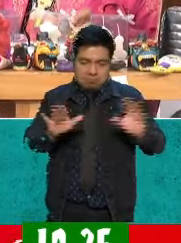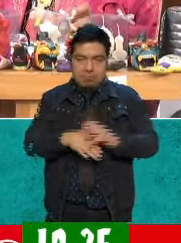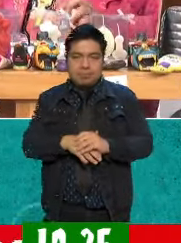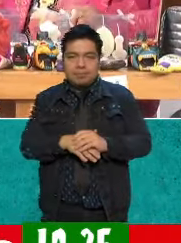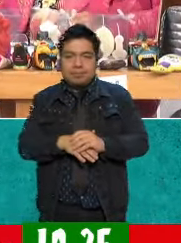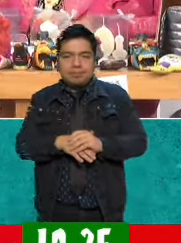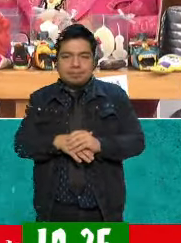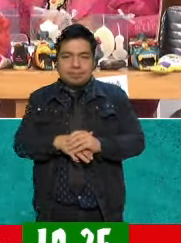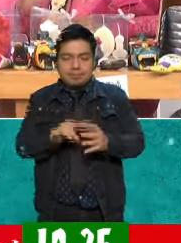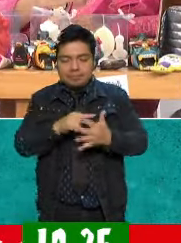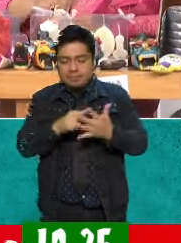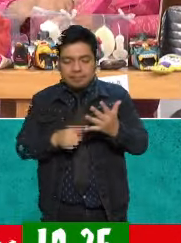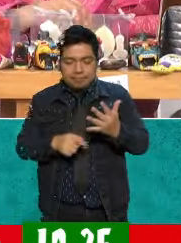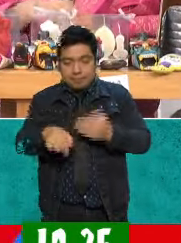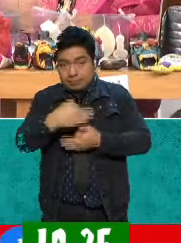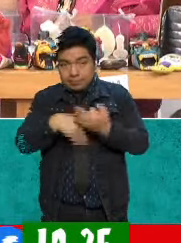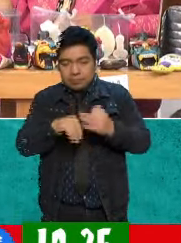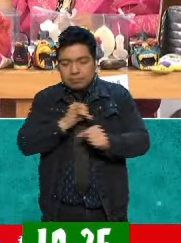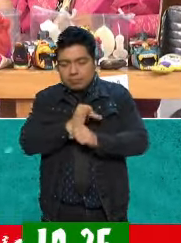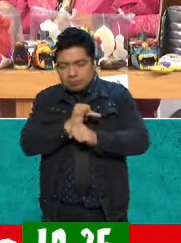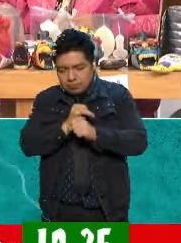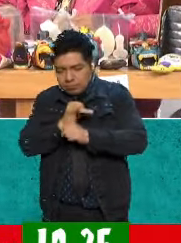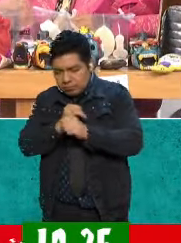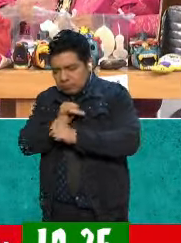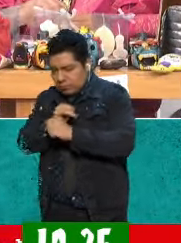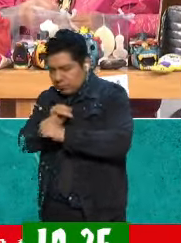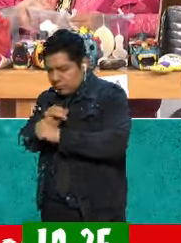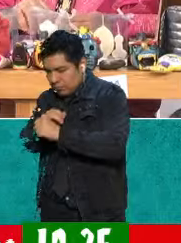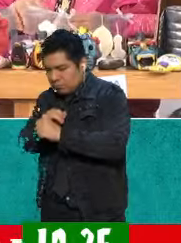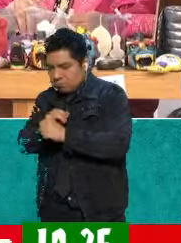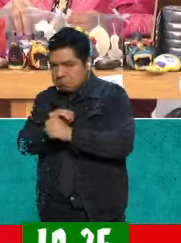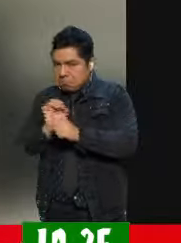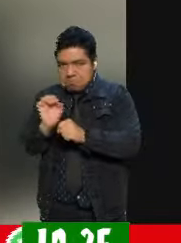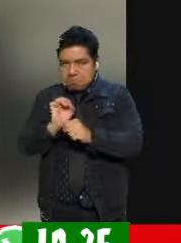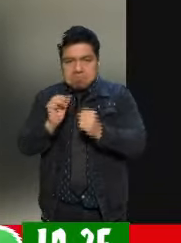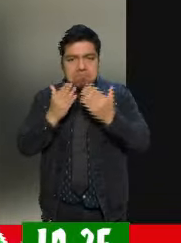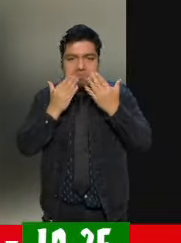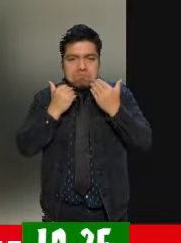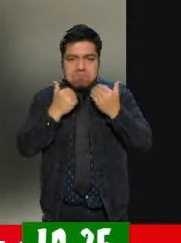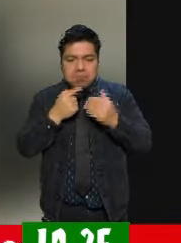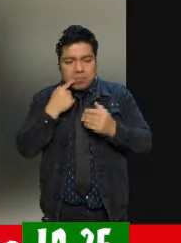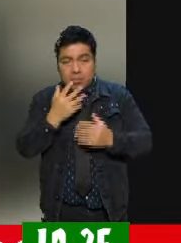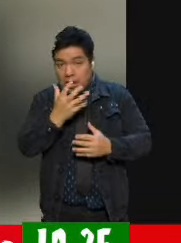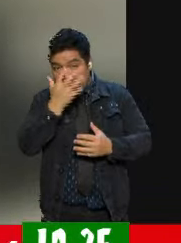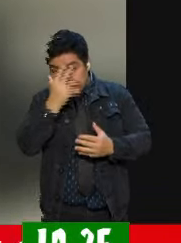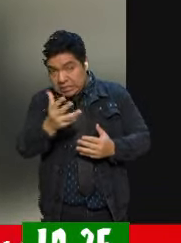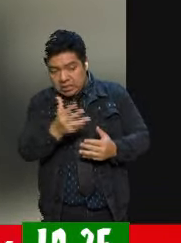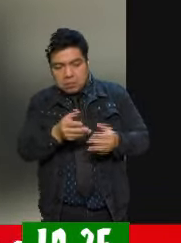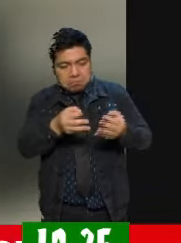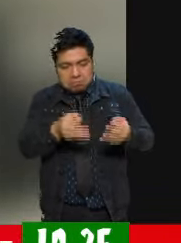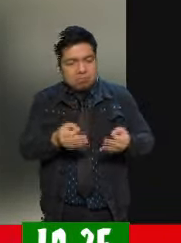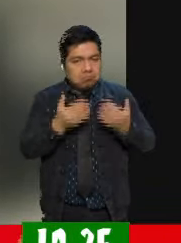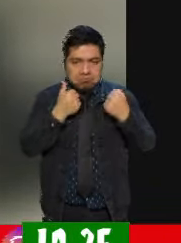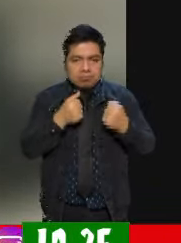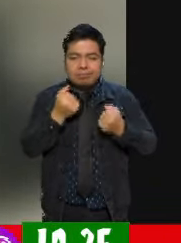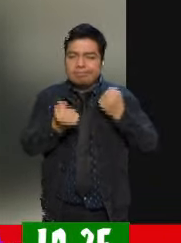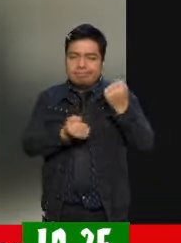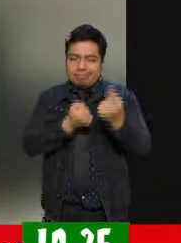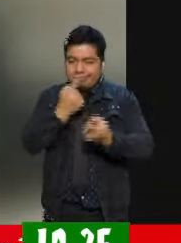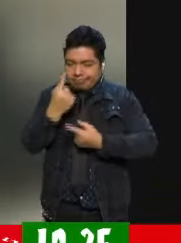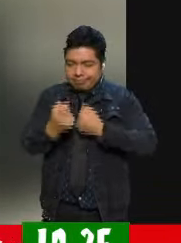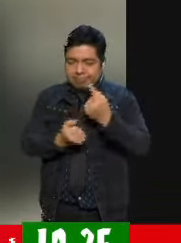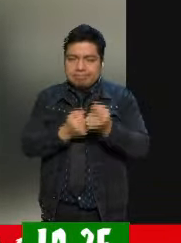que investigando un poco me encontré algunos estudios, casi no hay estudios como serios al respecto de esto, pero me encontré algunos